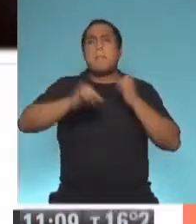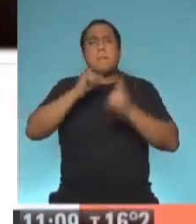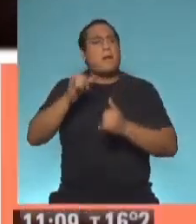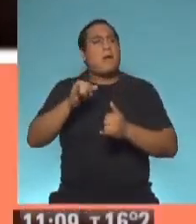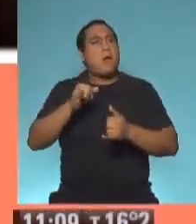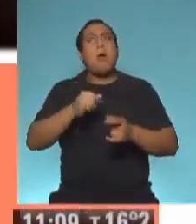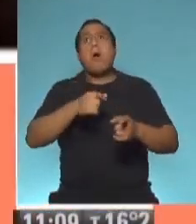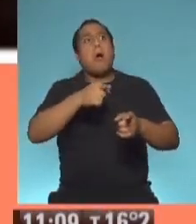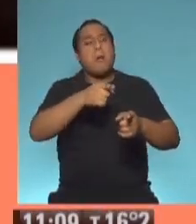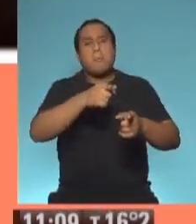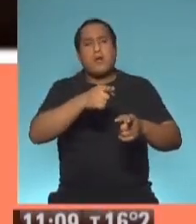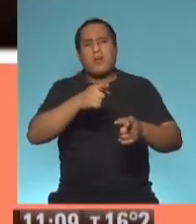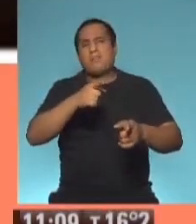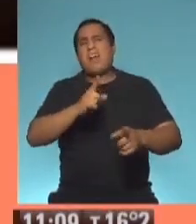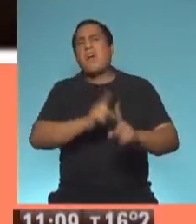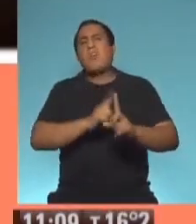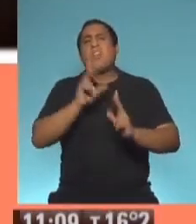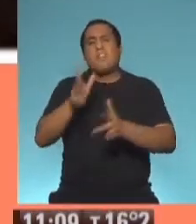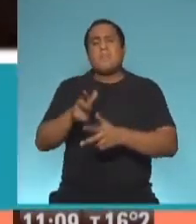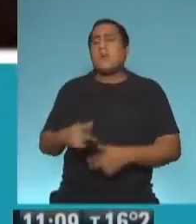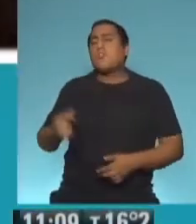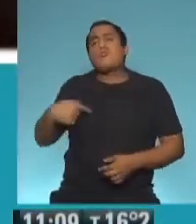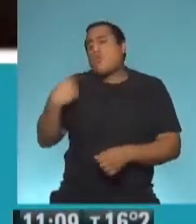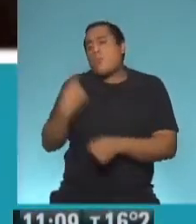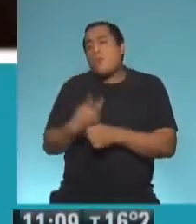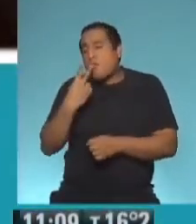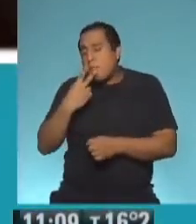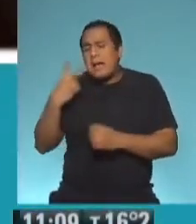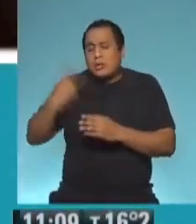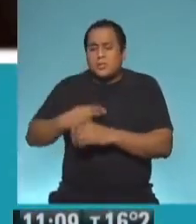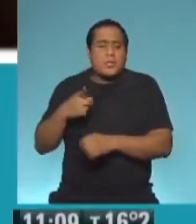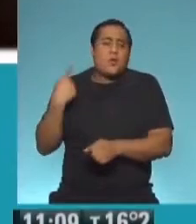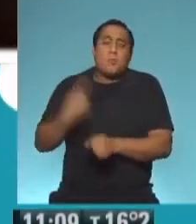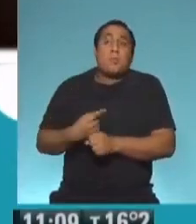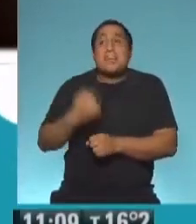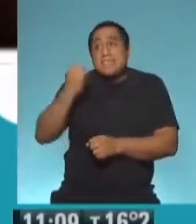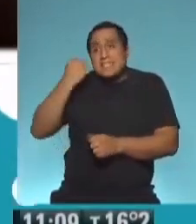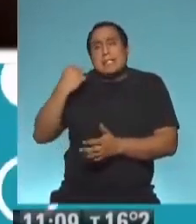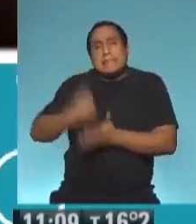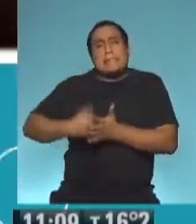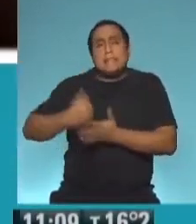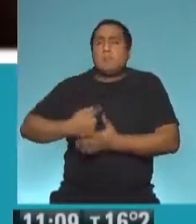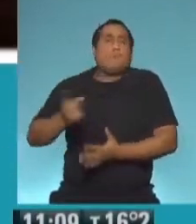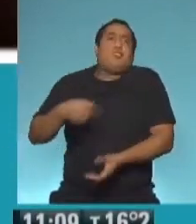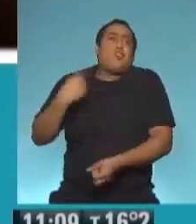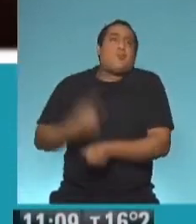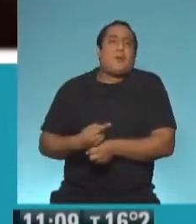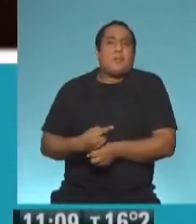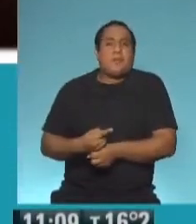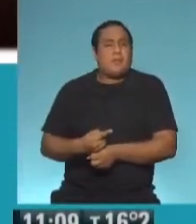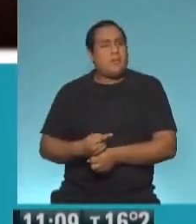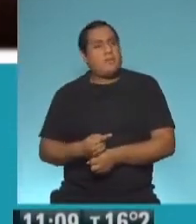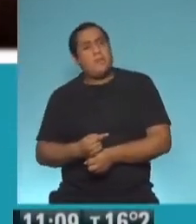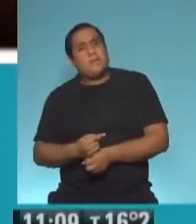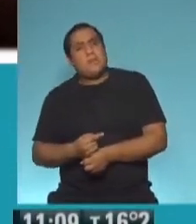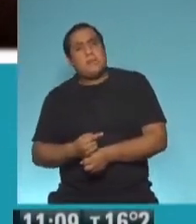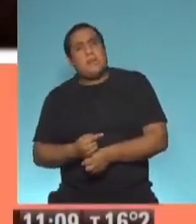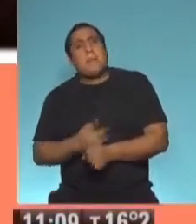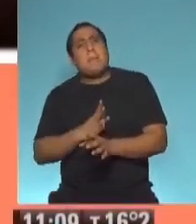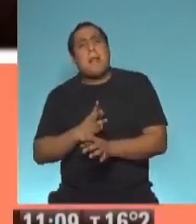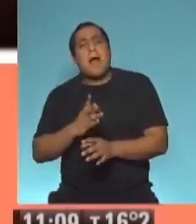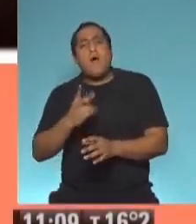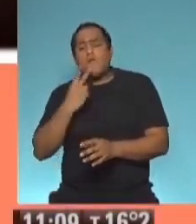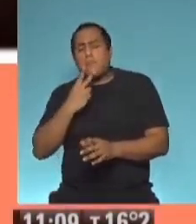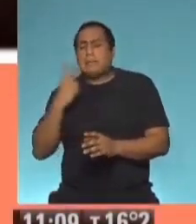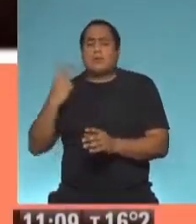escucha gente, por ejemplo, que dice, no, yo no puedo dejar de fumar porque ya intenté algunas veces y no pude. Y hay que entender que dejar de fumar es un